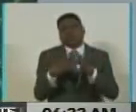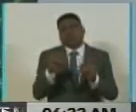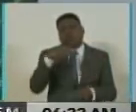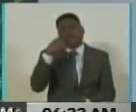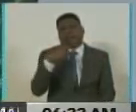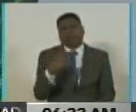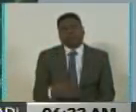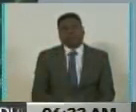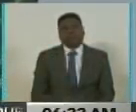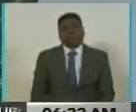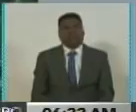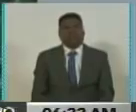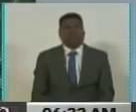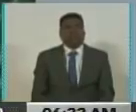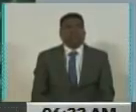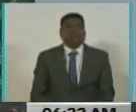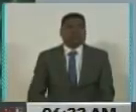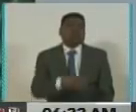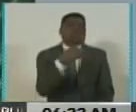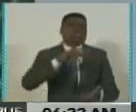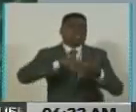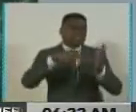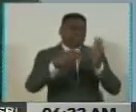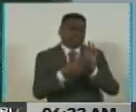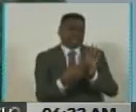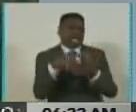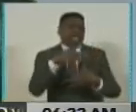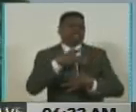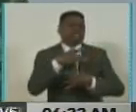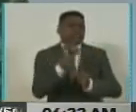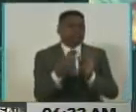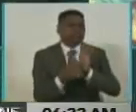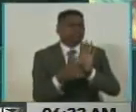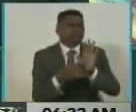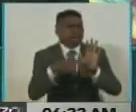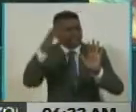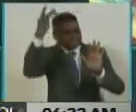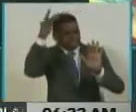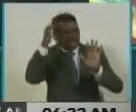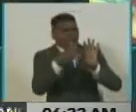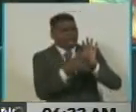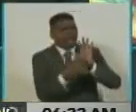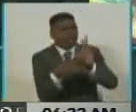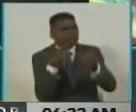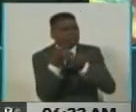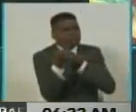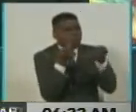llama una intencionalidad editorial. Eso está claro en algunos medios como el Nacional, por ejemplo.